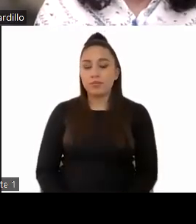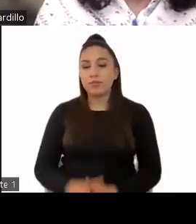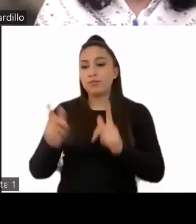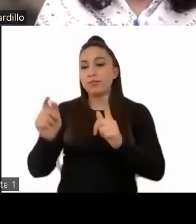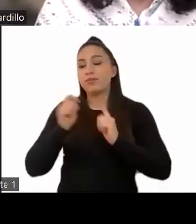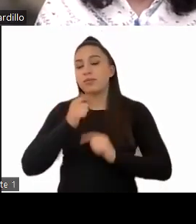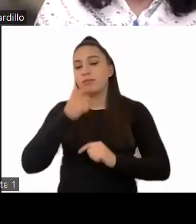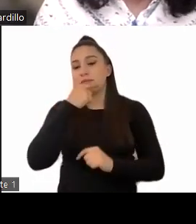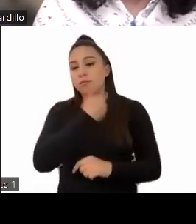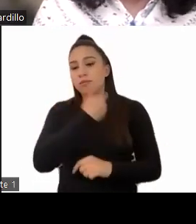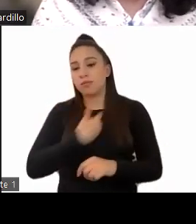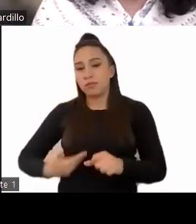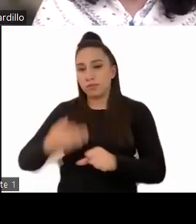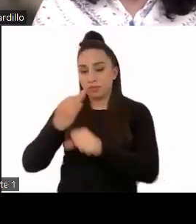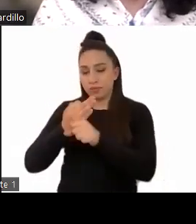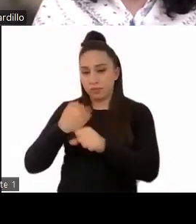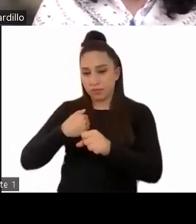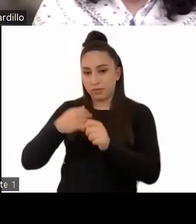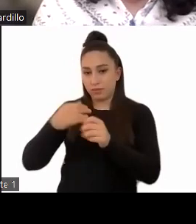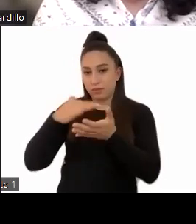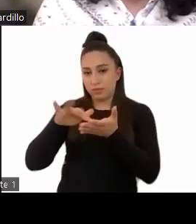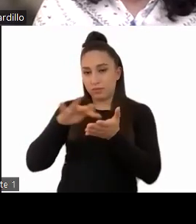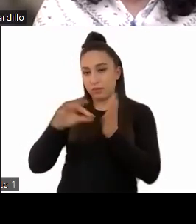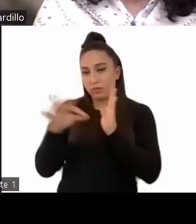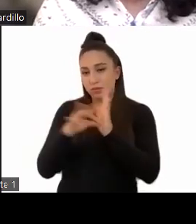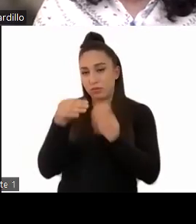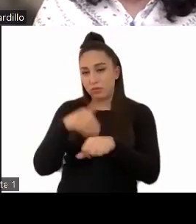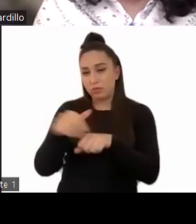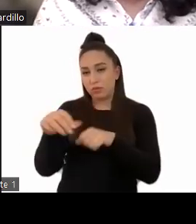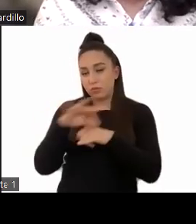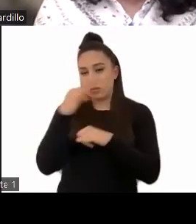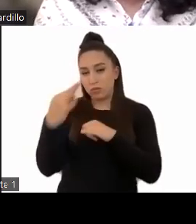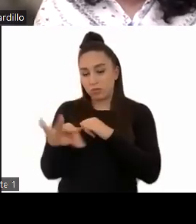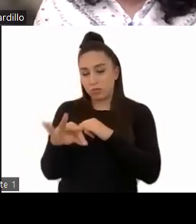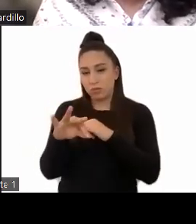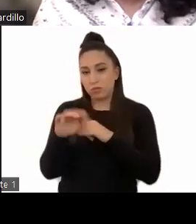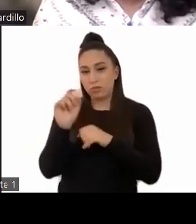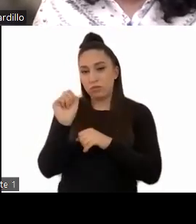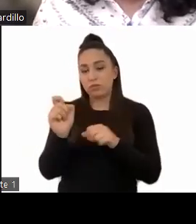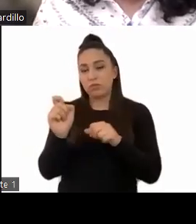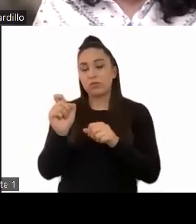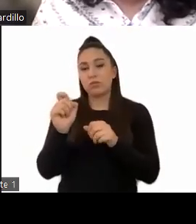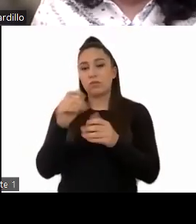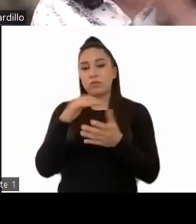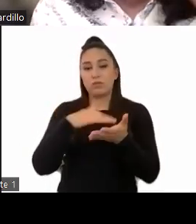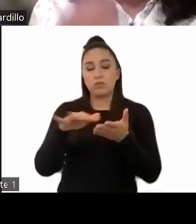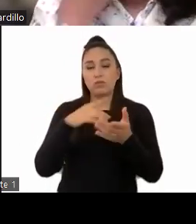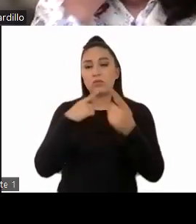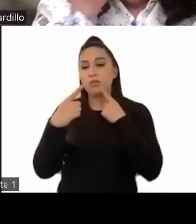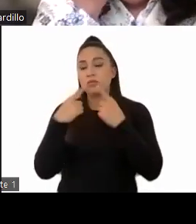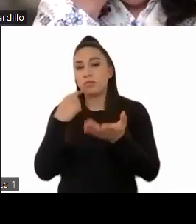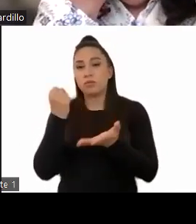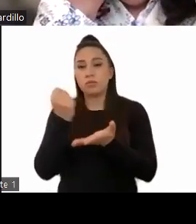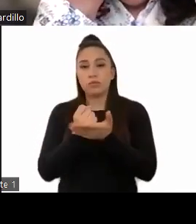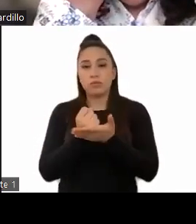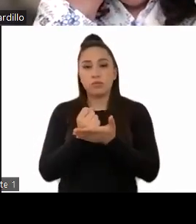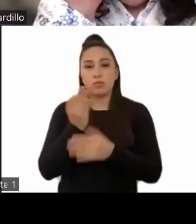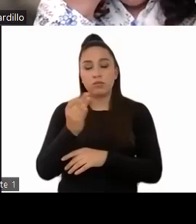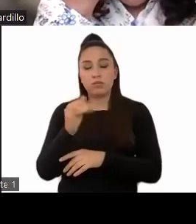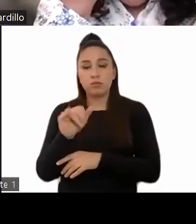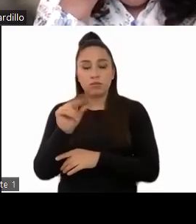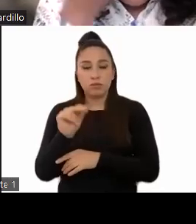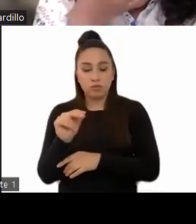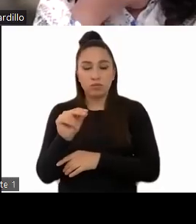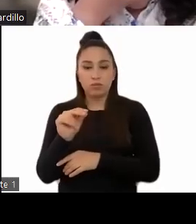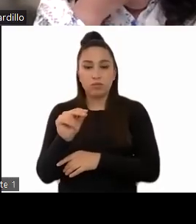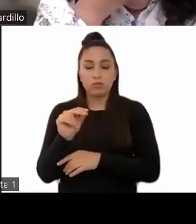la presidencia, se procede al desahogo del punto número 6 del orden del día, referente a la lectura, análisis, discusión y, en su caso,